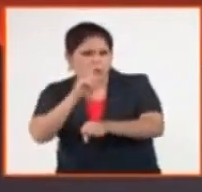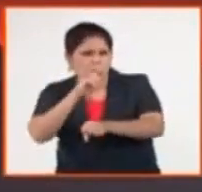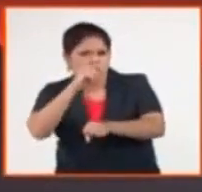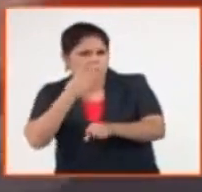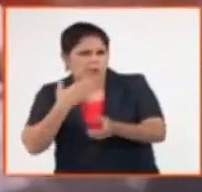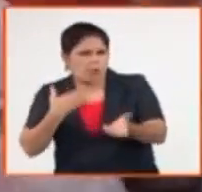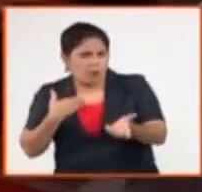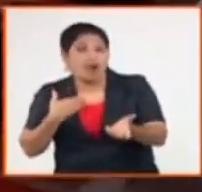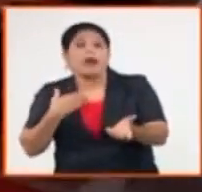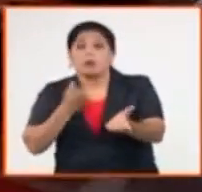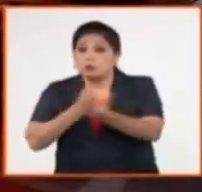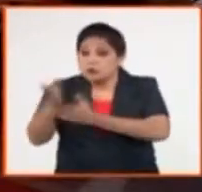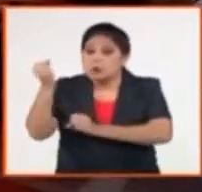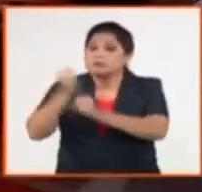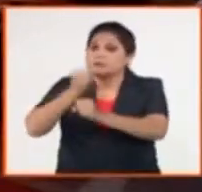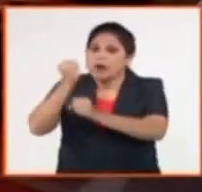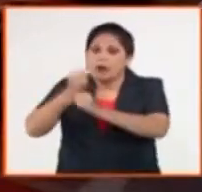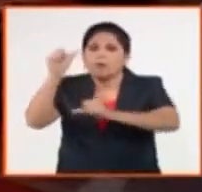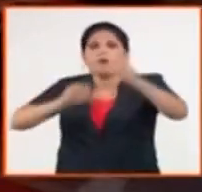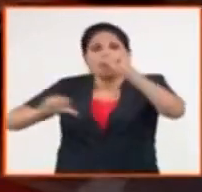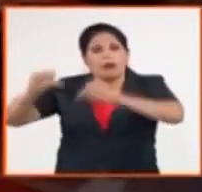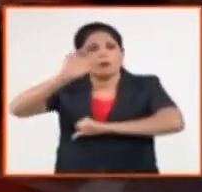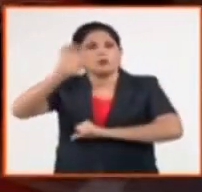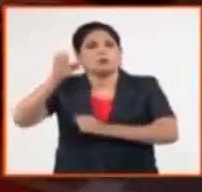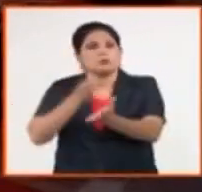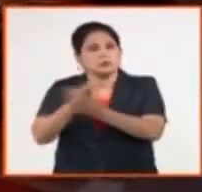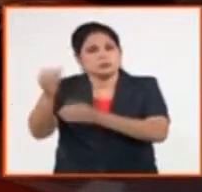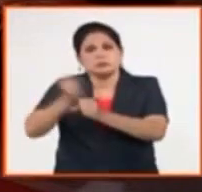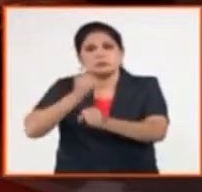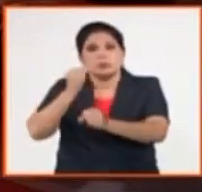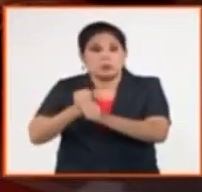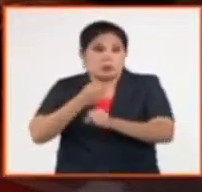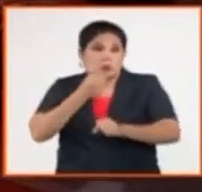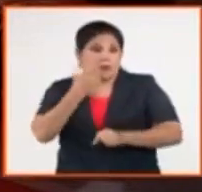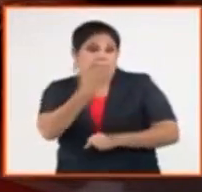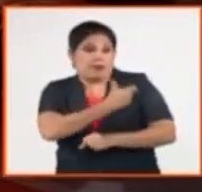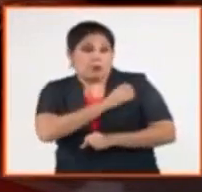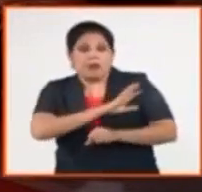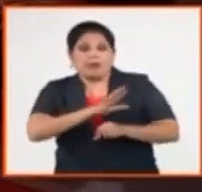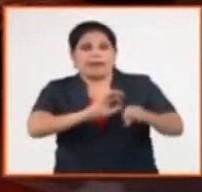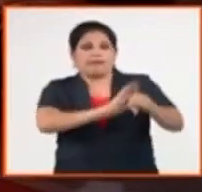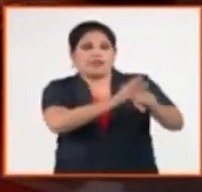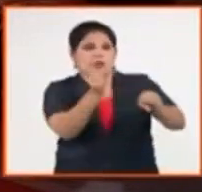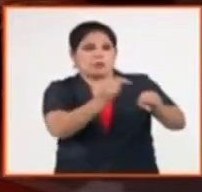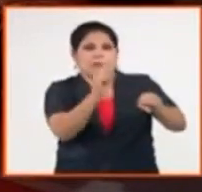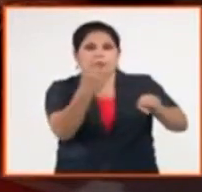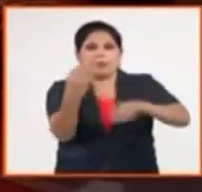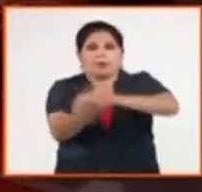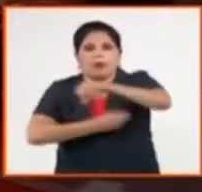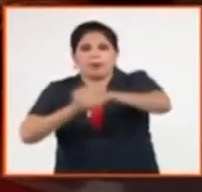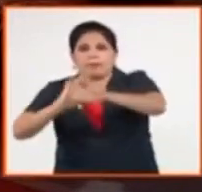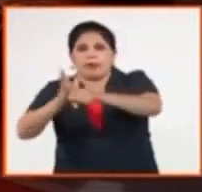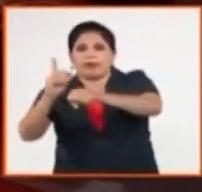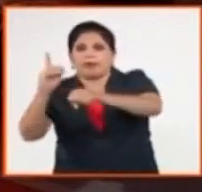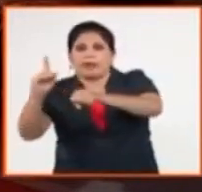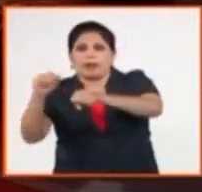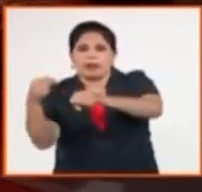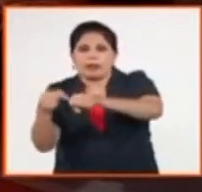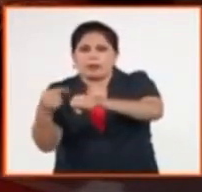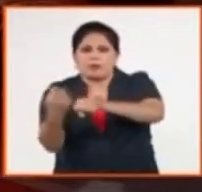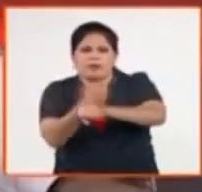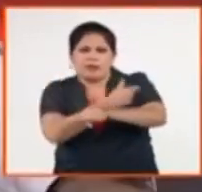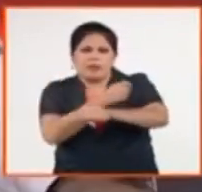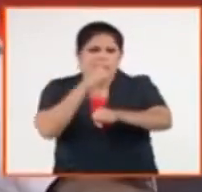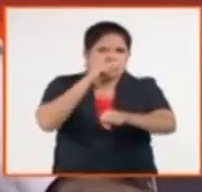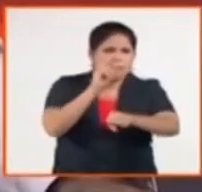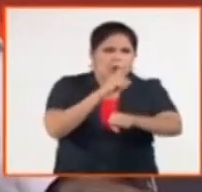se sigue trabajando en el laboratorio. Seguimos trabajando en el laboratorio. Entonces, yo diría que existen reportes en la literatura de